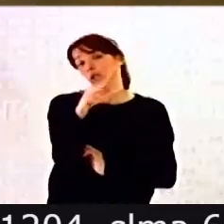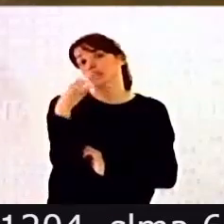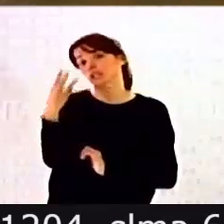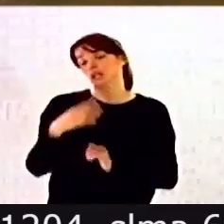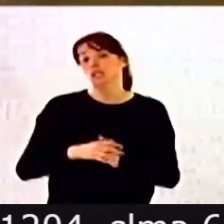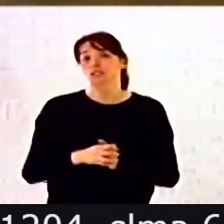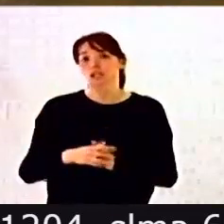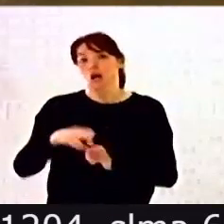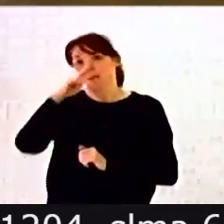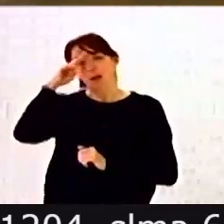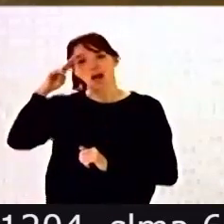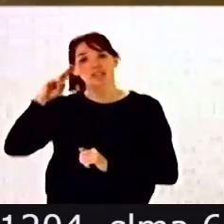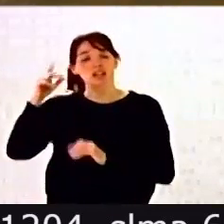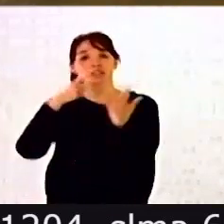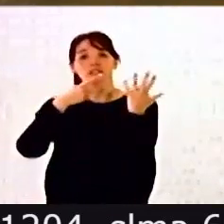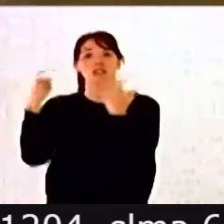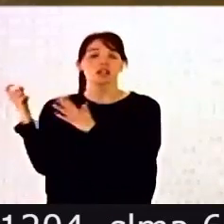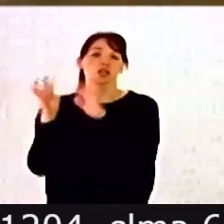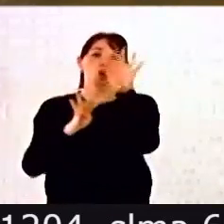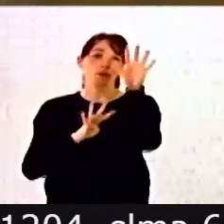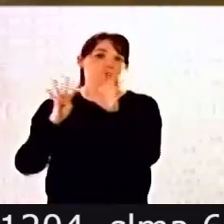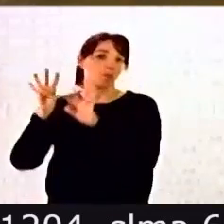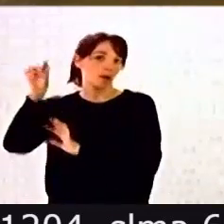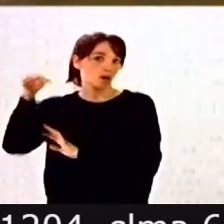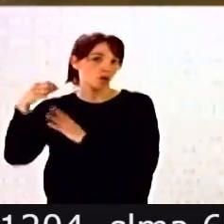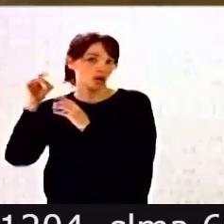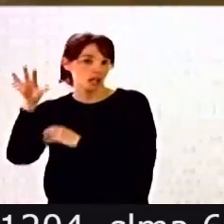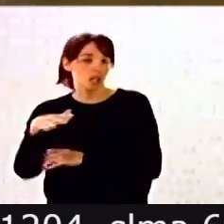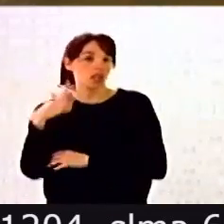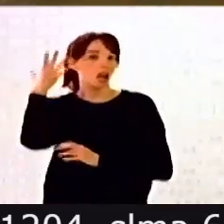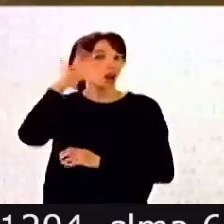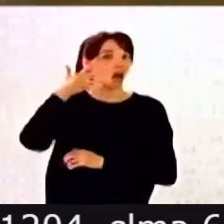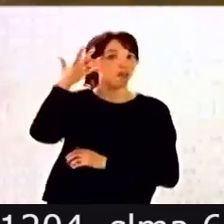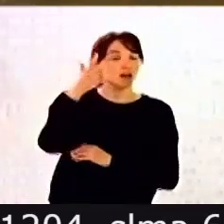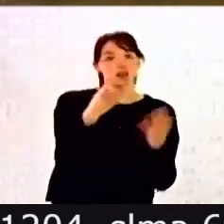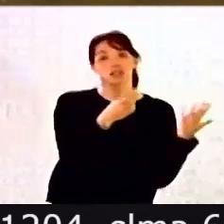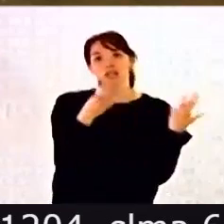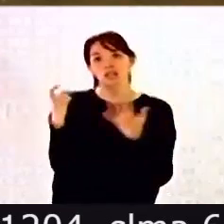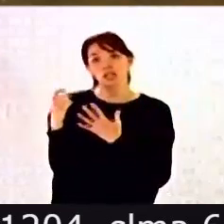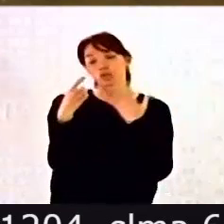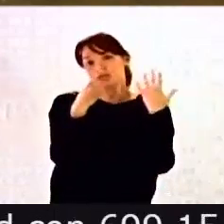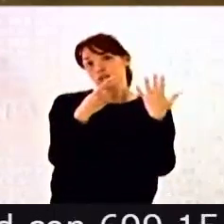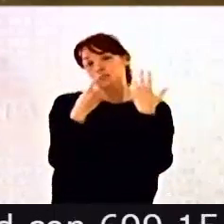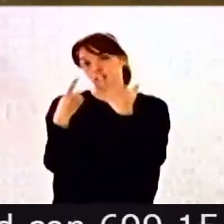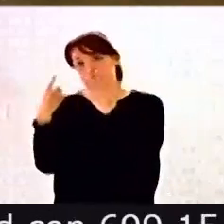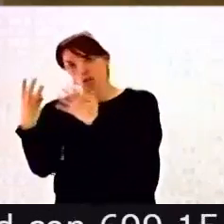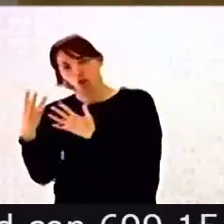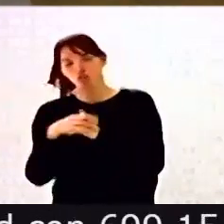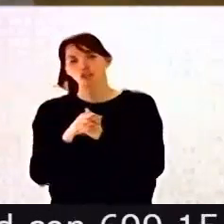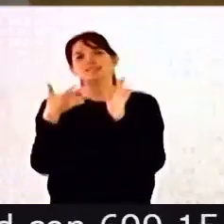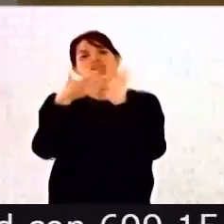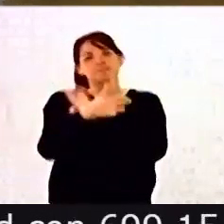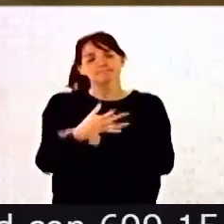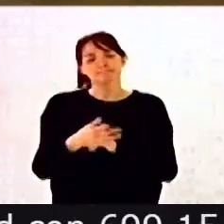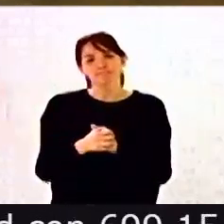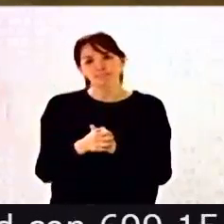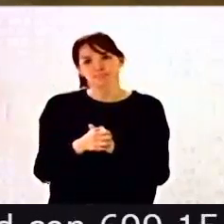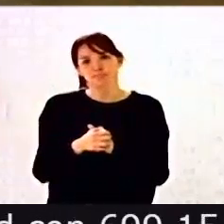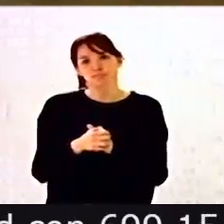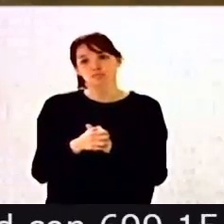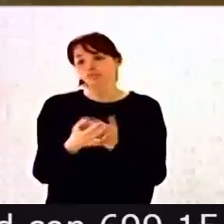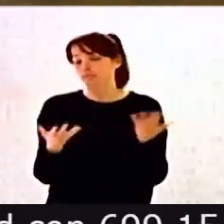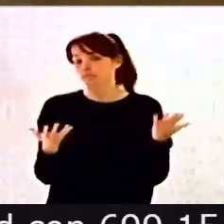453, Madrid, que tiene 699,15, Navarra, que tiene 606,68. Es decir, no